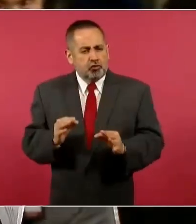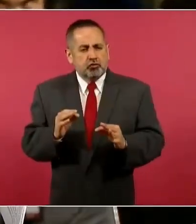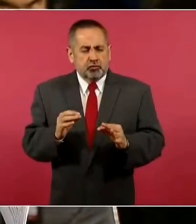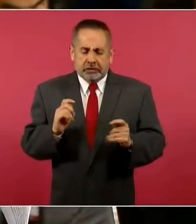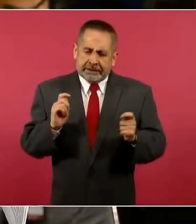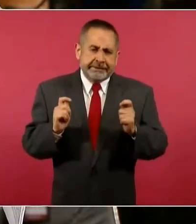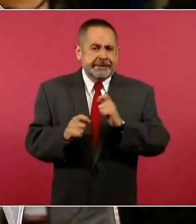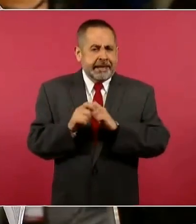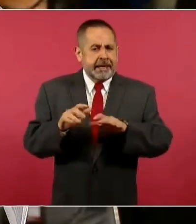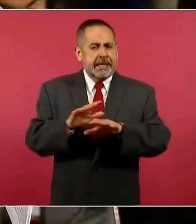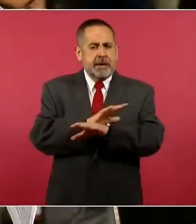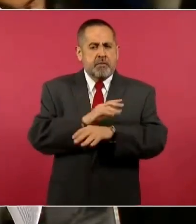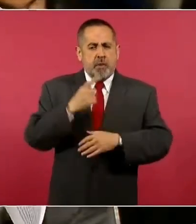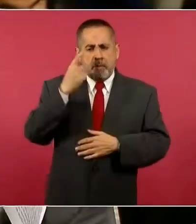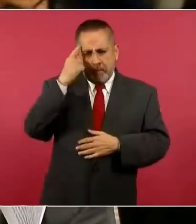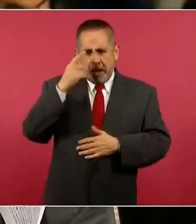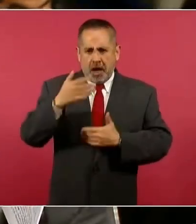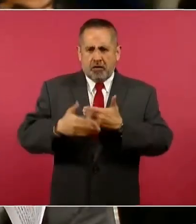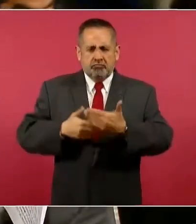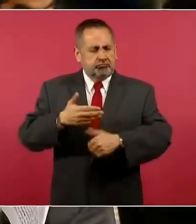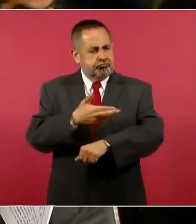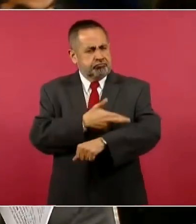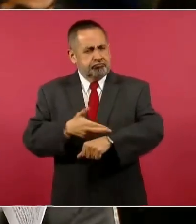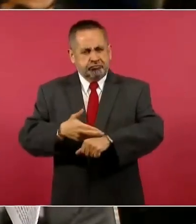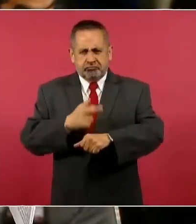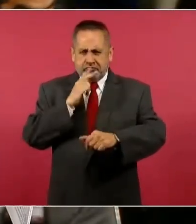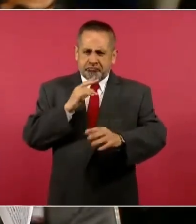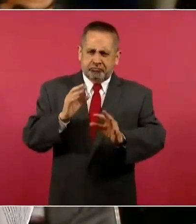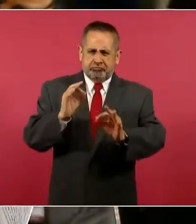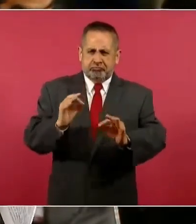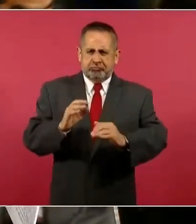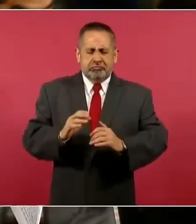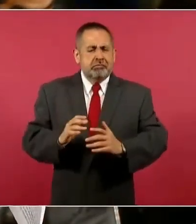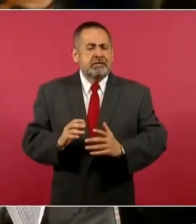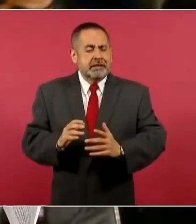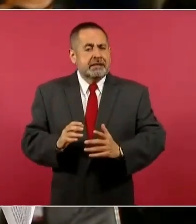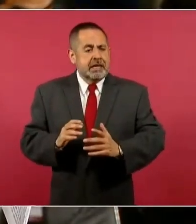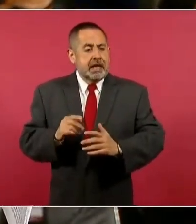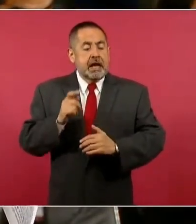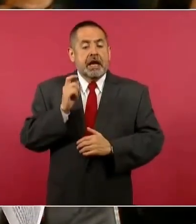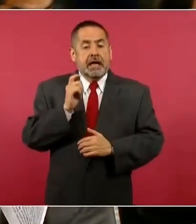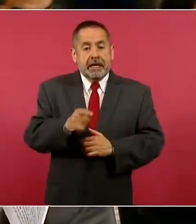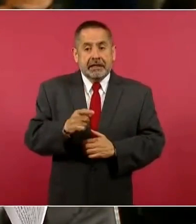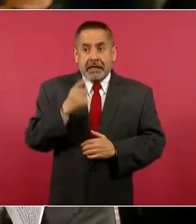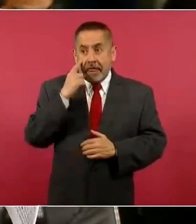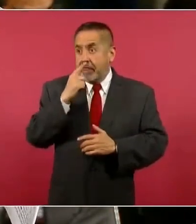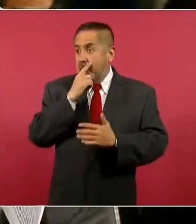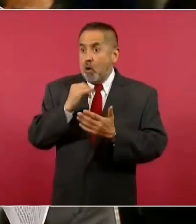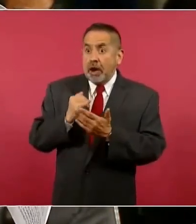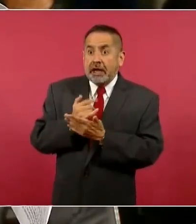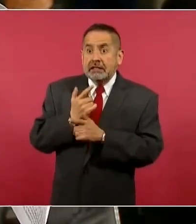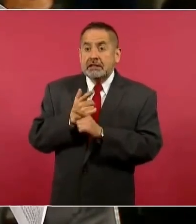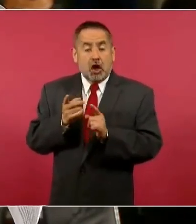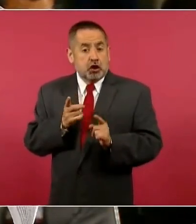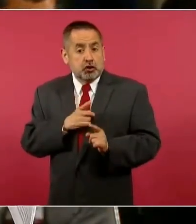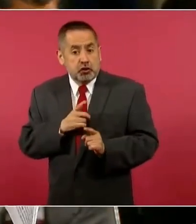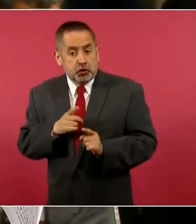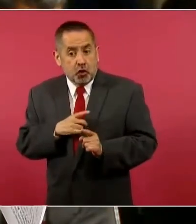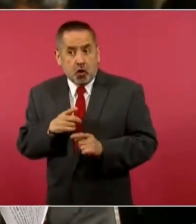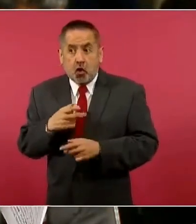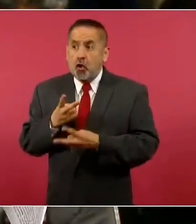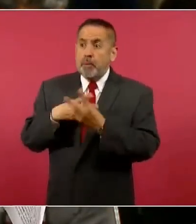una nueva viabilidad a la nación. La democracia no nos traerá por sí mismo el cuerno